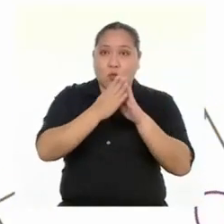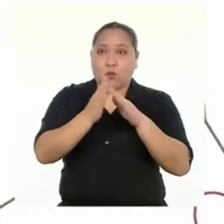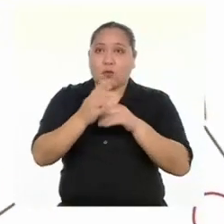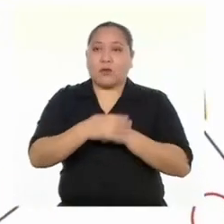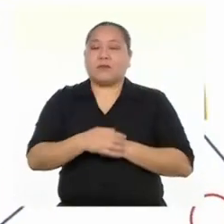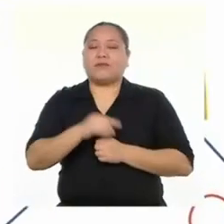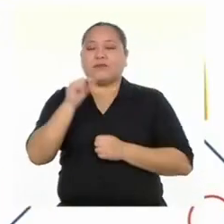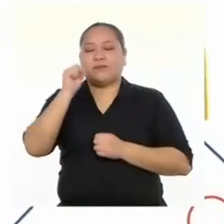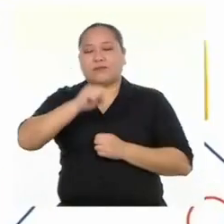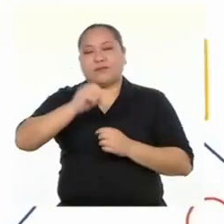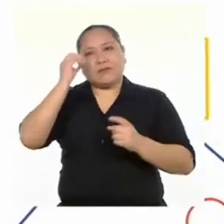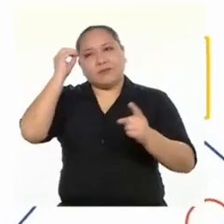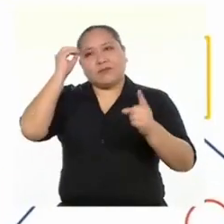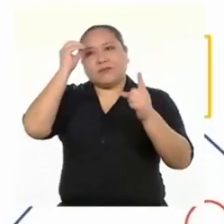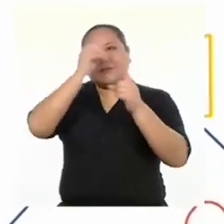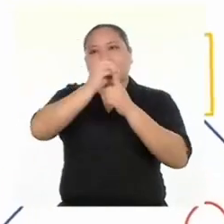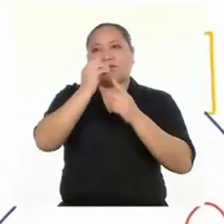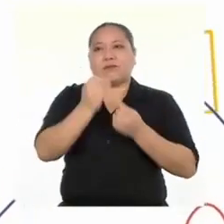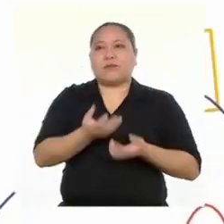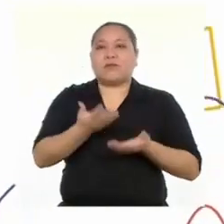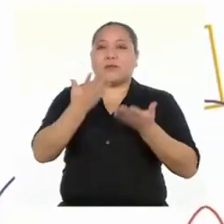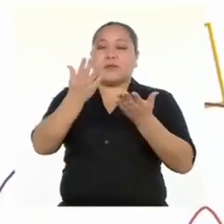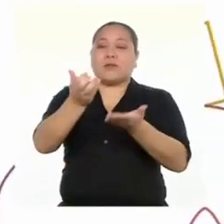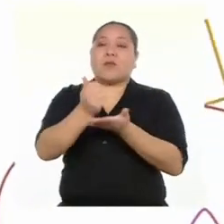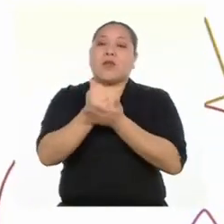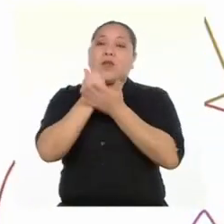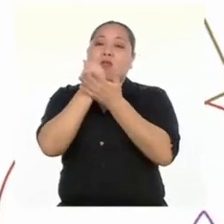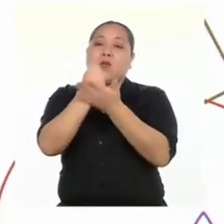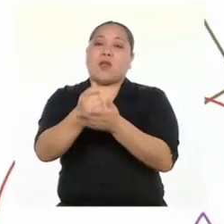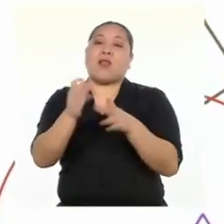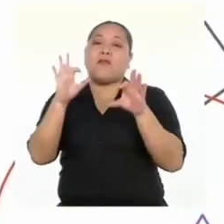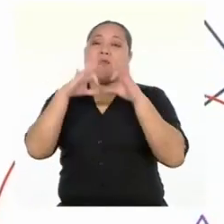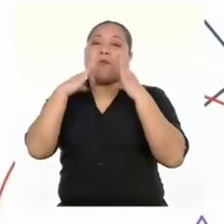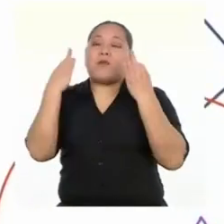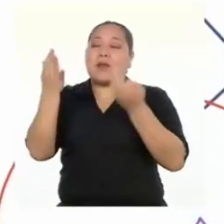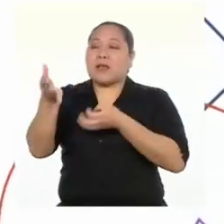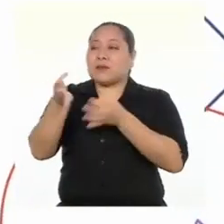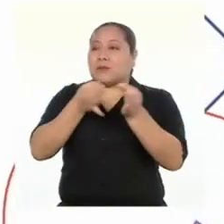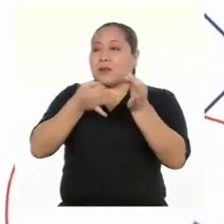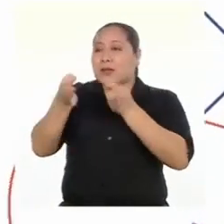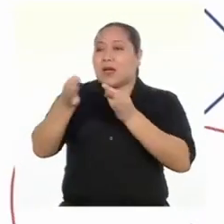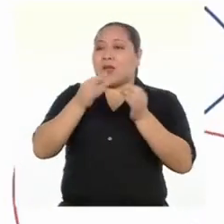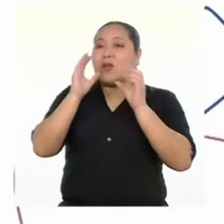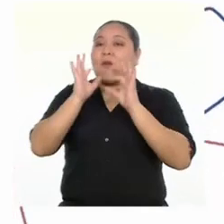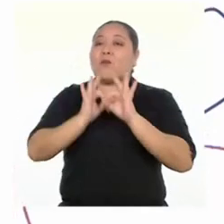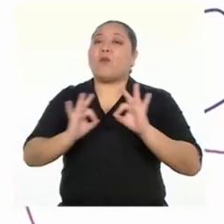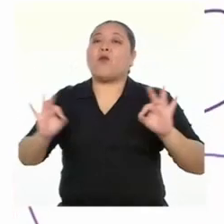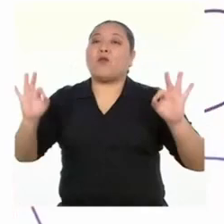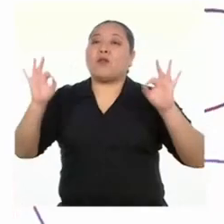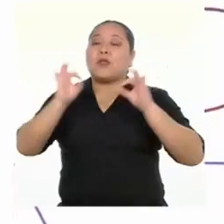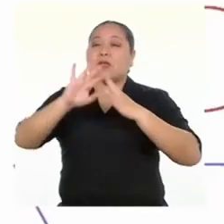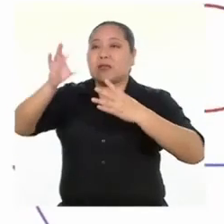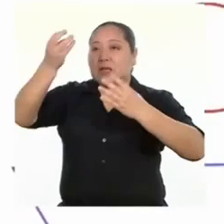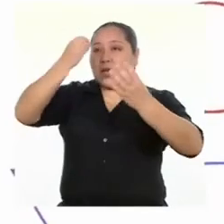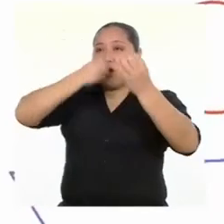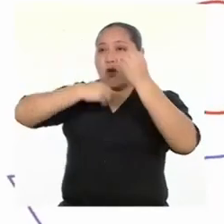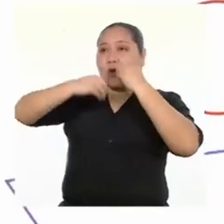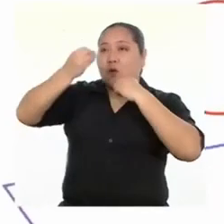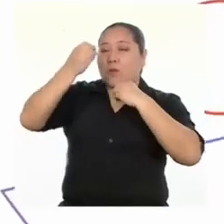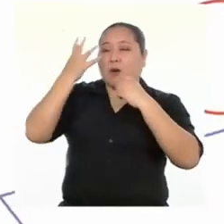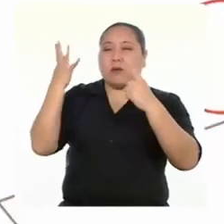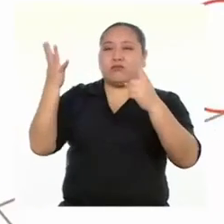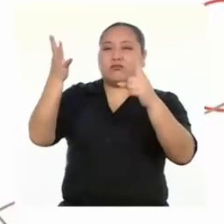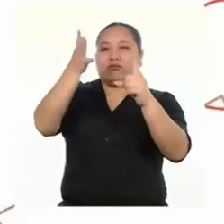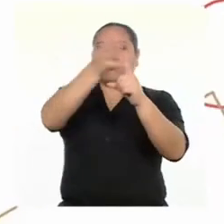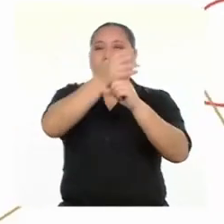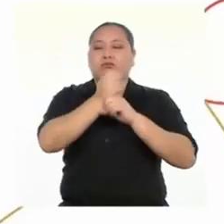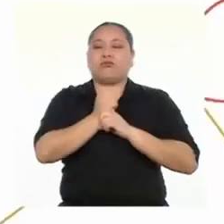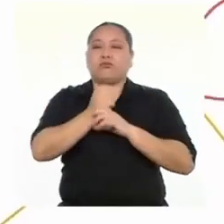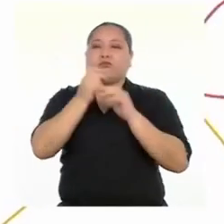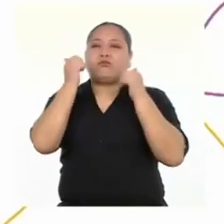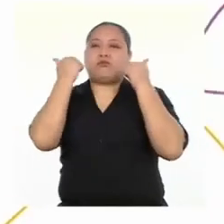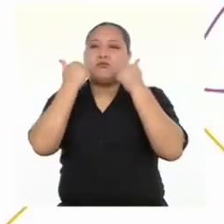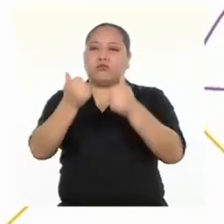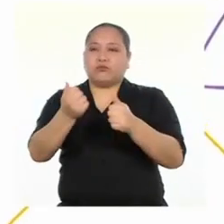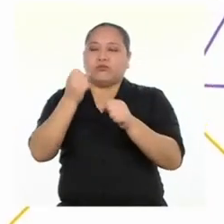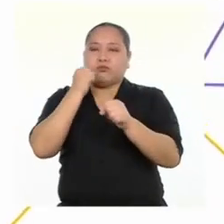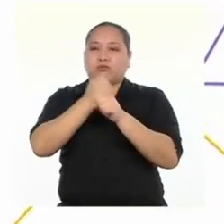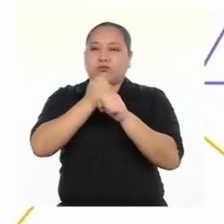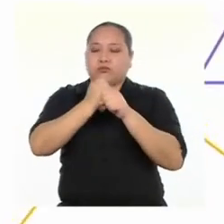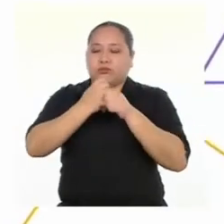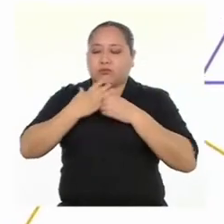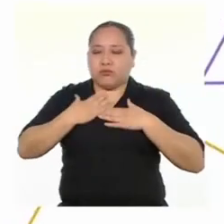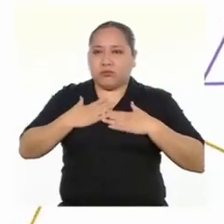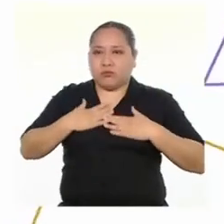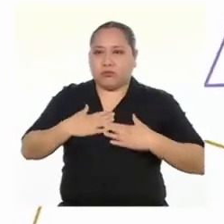programa será contribuir en nuestras familias, explicando la importancia de alimentarnos para lograr el buen funcionamiento de